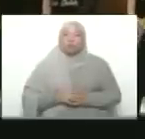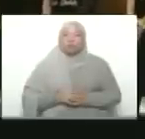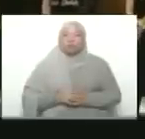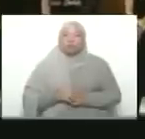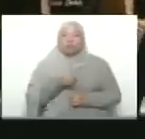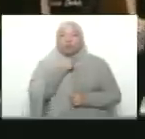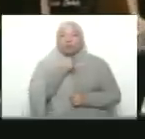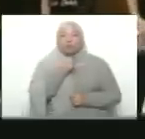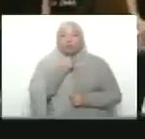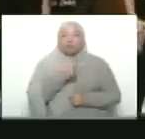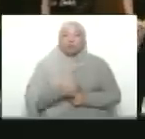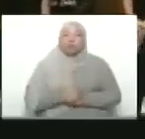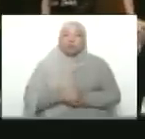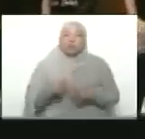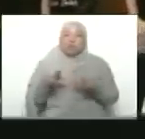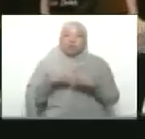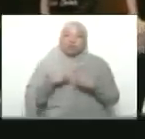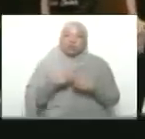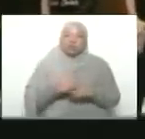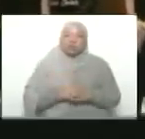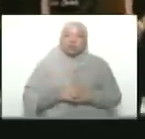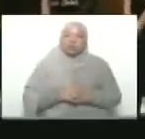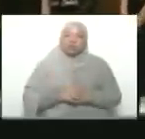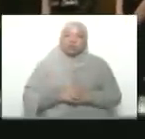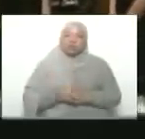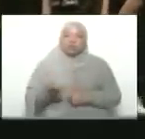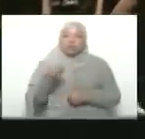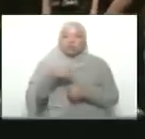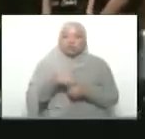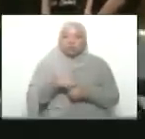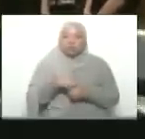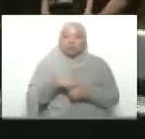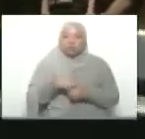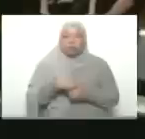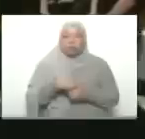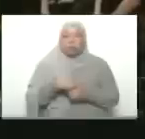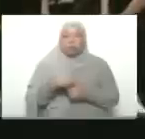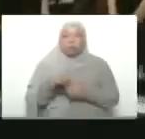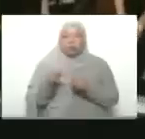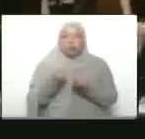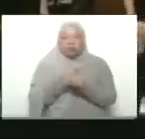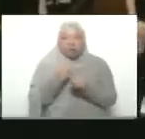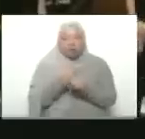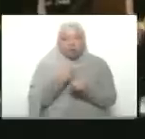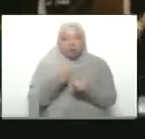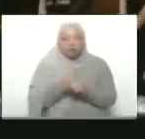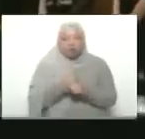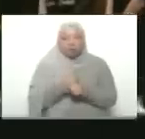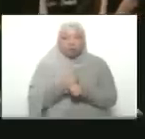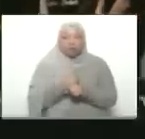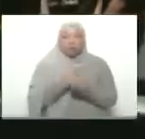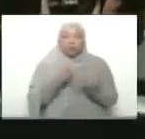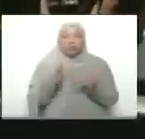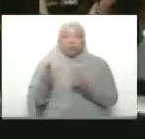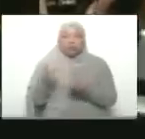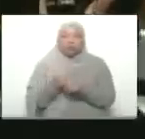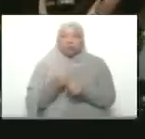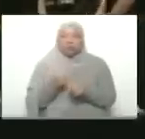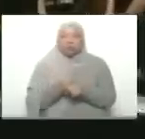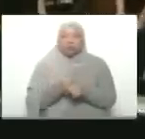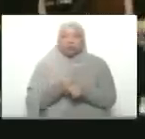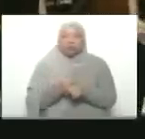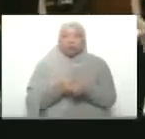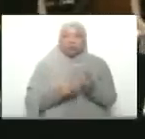veneran lo aceptan tiene su sedes tiene su metodología de trabajo Tiene sus orquestas tiene sus